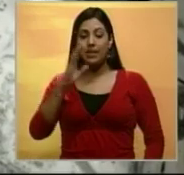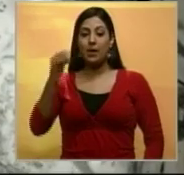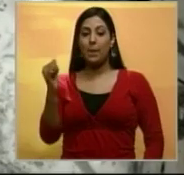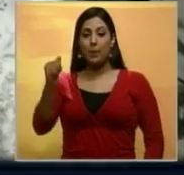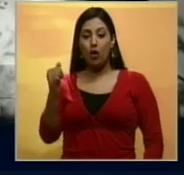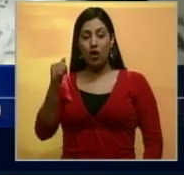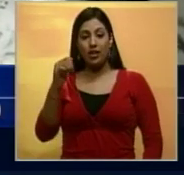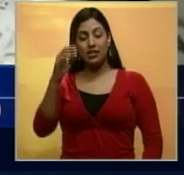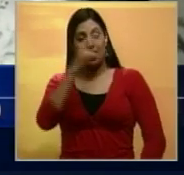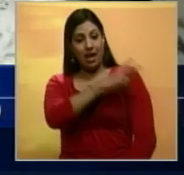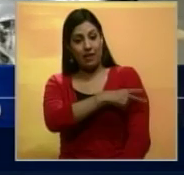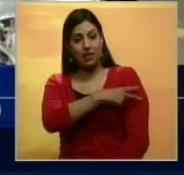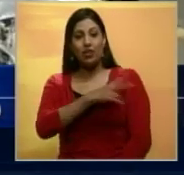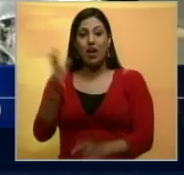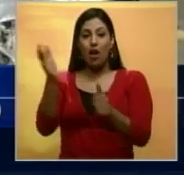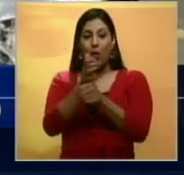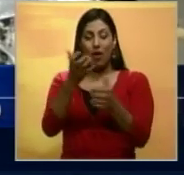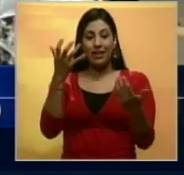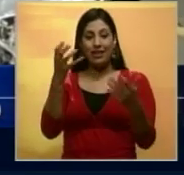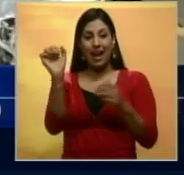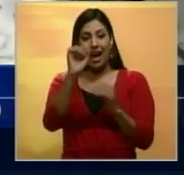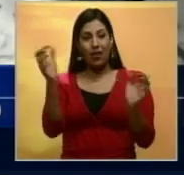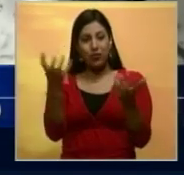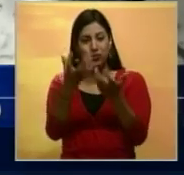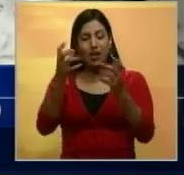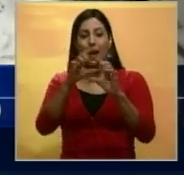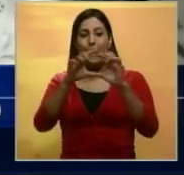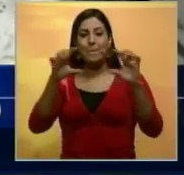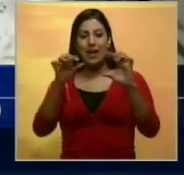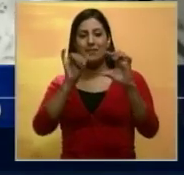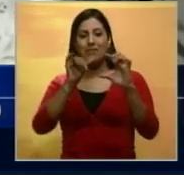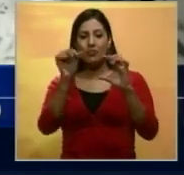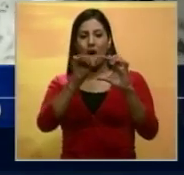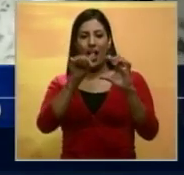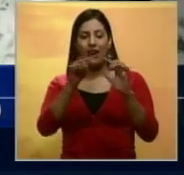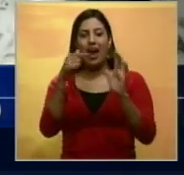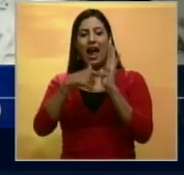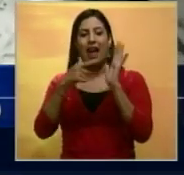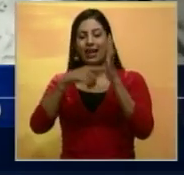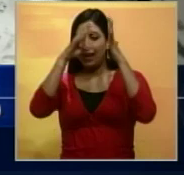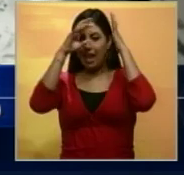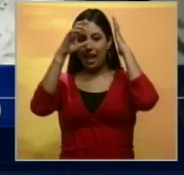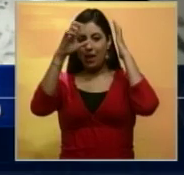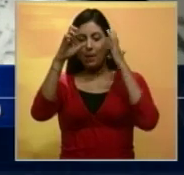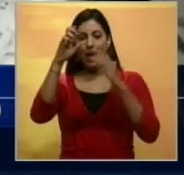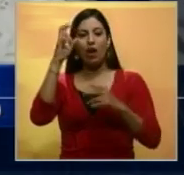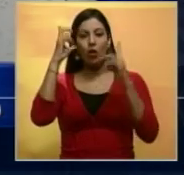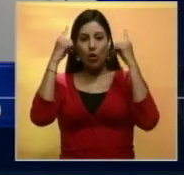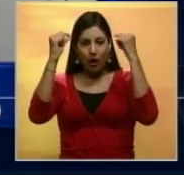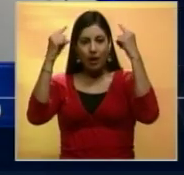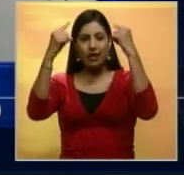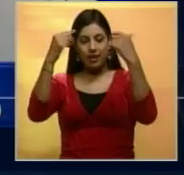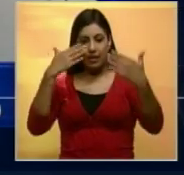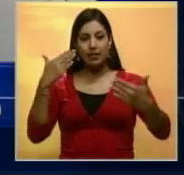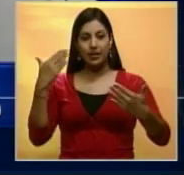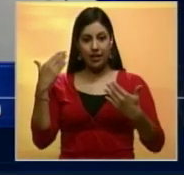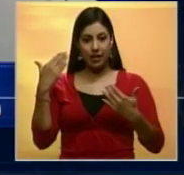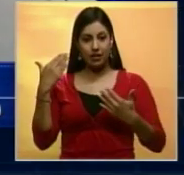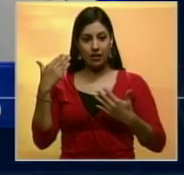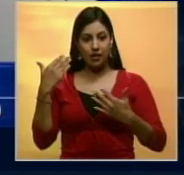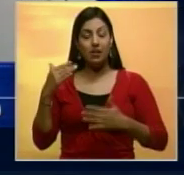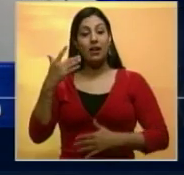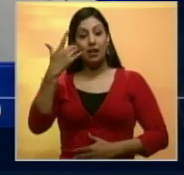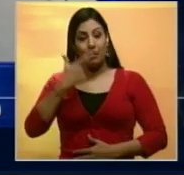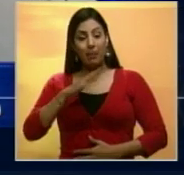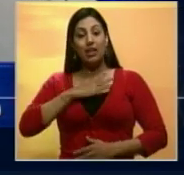policía de Río de Janeiro halló un vehículo calcinado con la placa del mismo auto alquilado por el embajador griego Kariakos Amirdis,